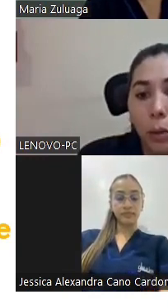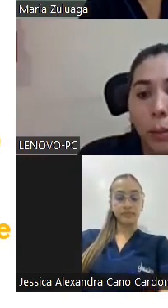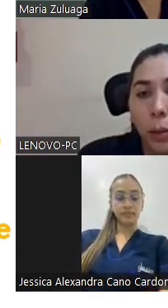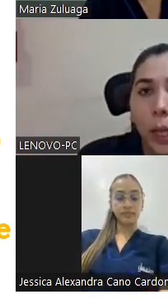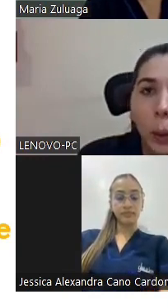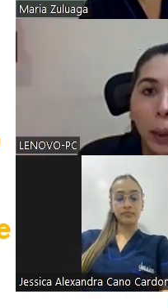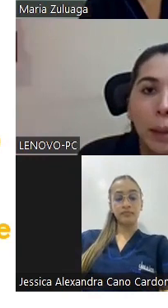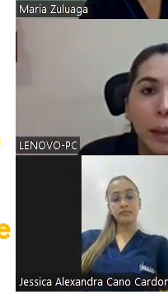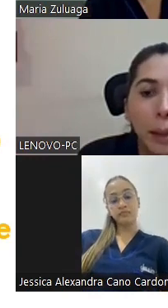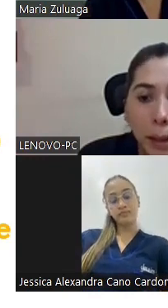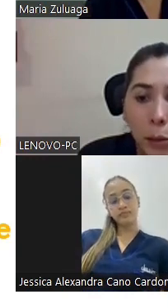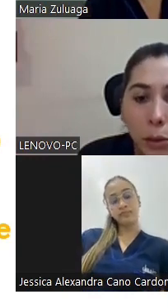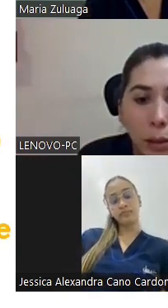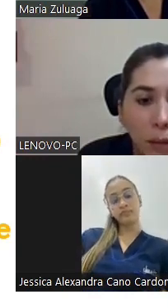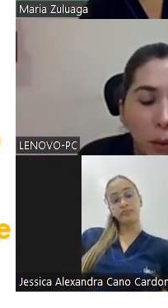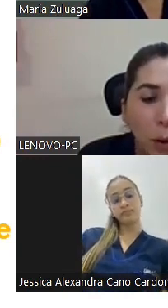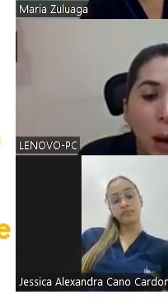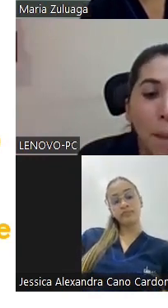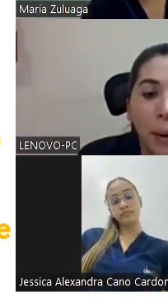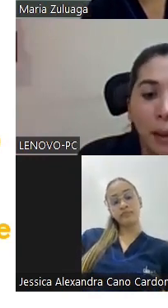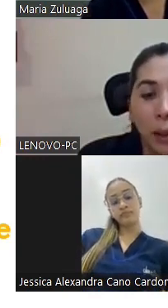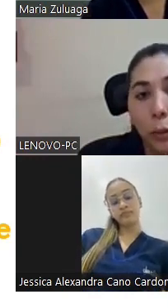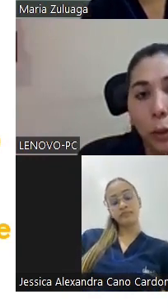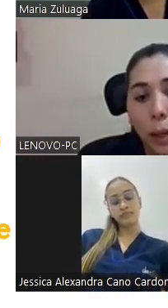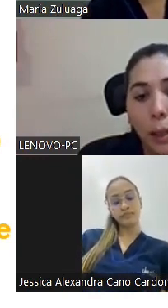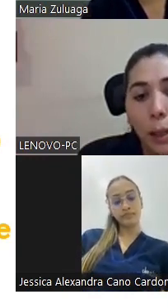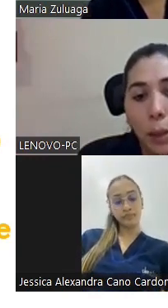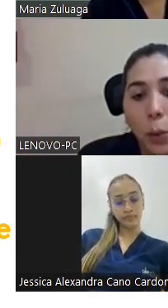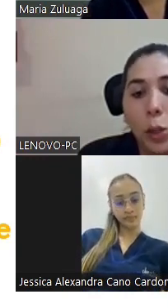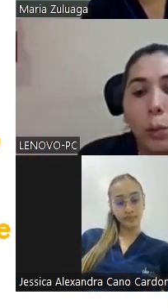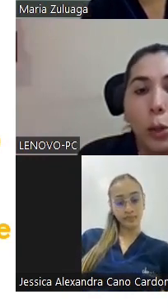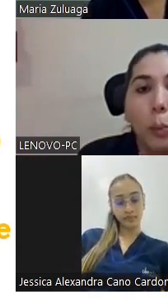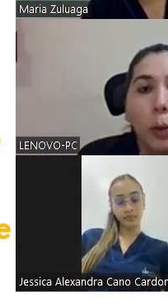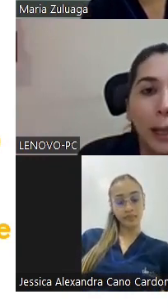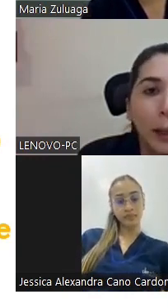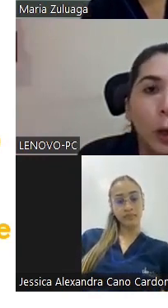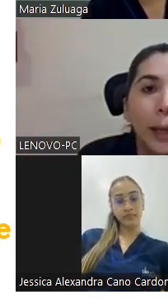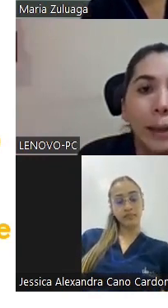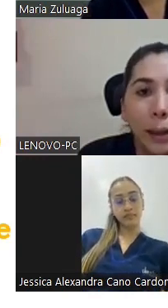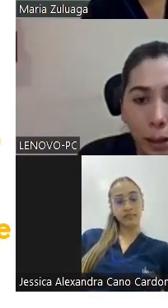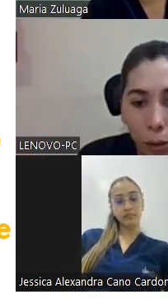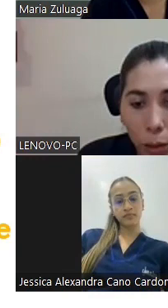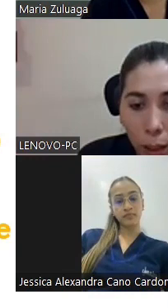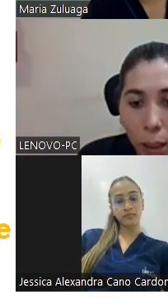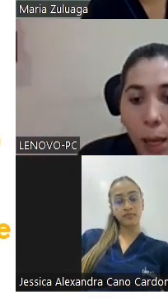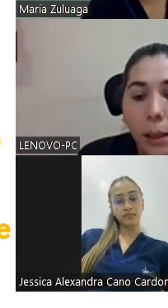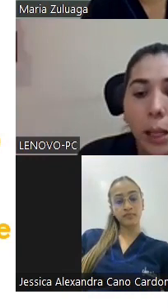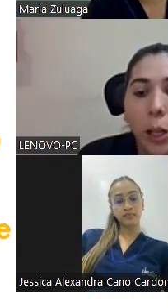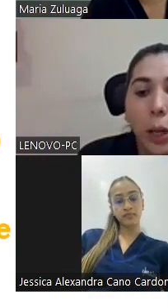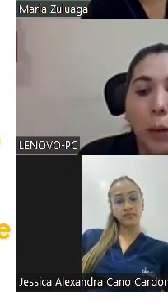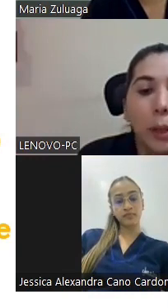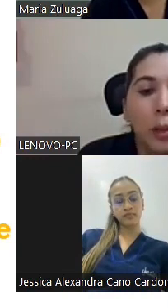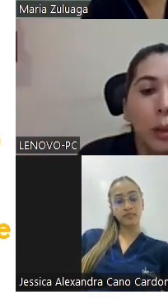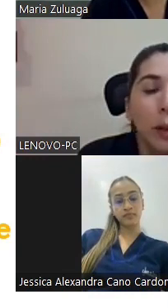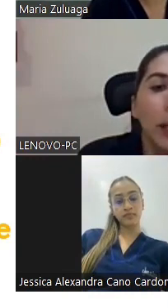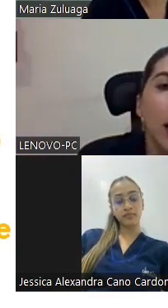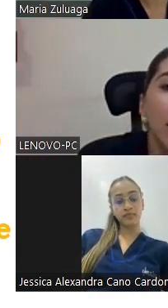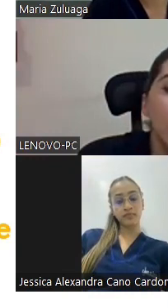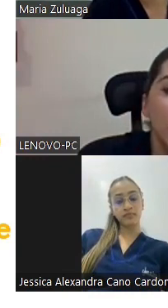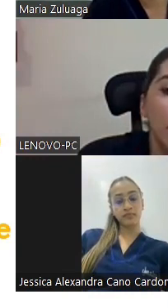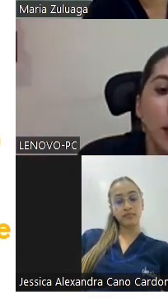ser un documento genuinamente técnico-científico para transformarse también en un instrumento político internacional dirigido a la obtención